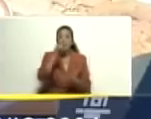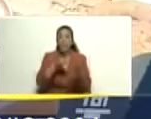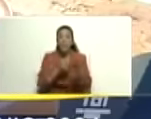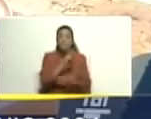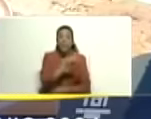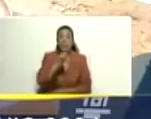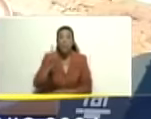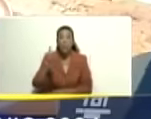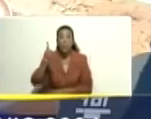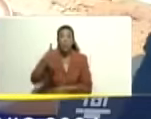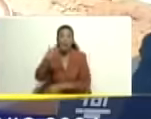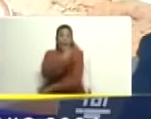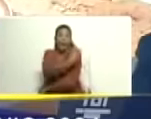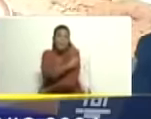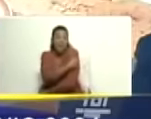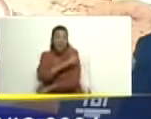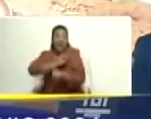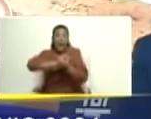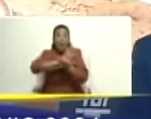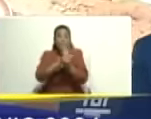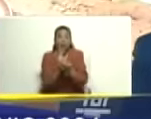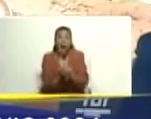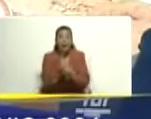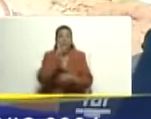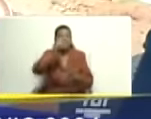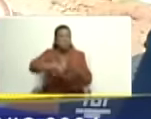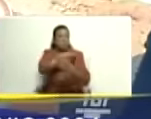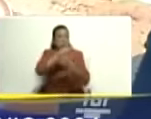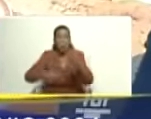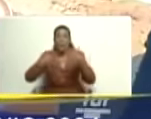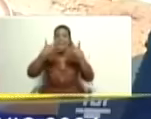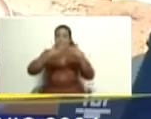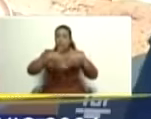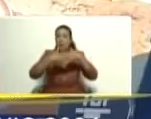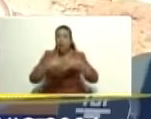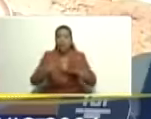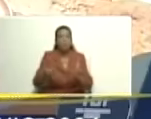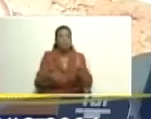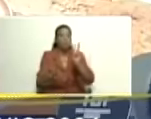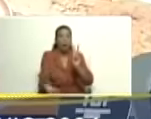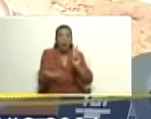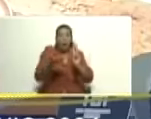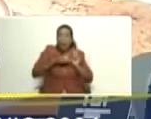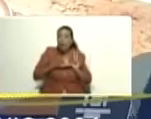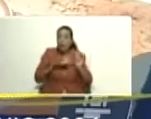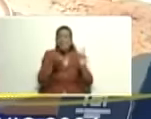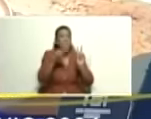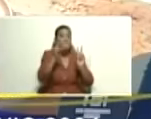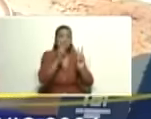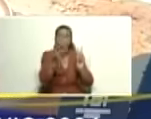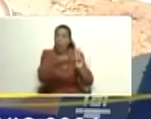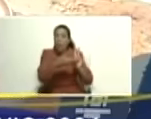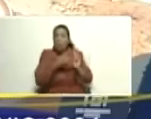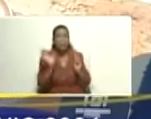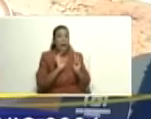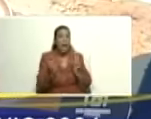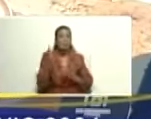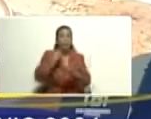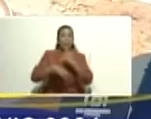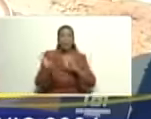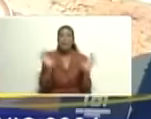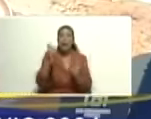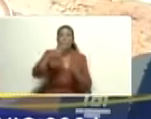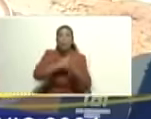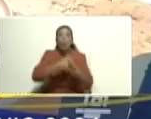nos trajimos la vacuna, a pesar de que estaban sancionadas todas las empresas y ninguna empresa de vacuna nos podía vender vacuna.